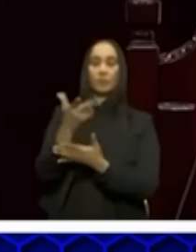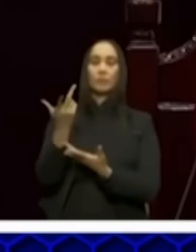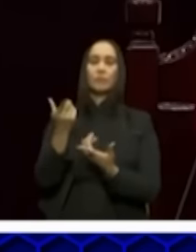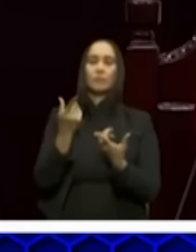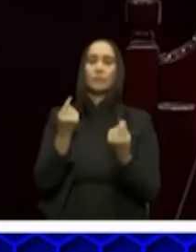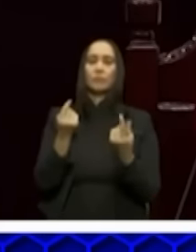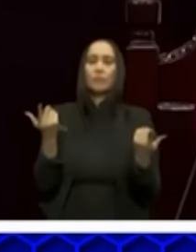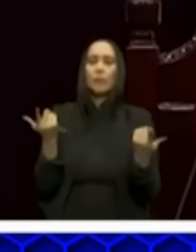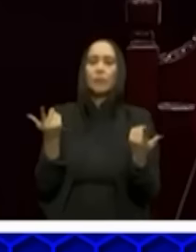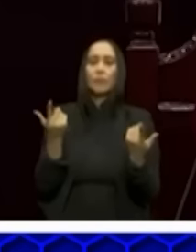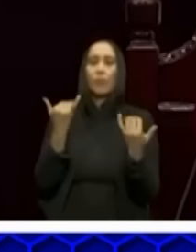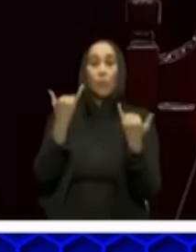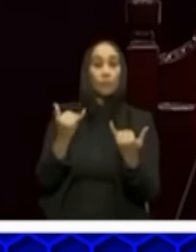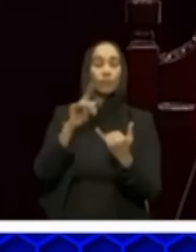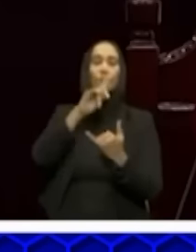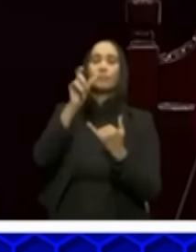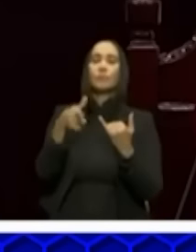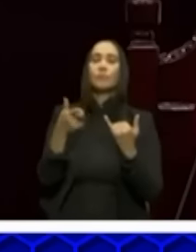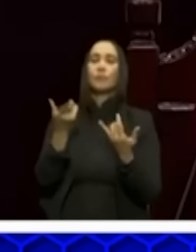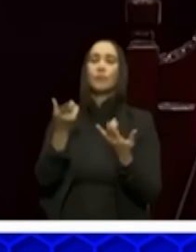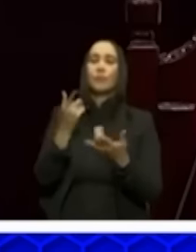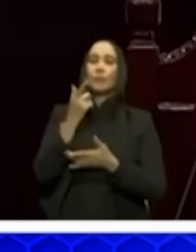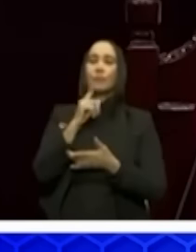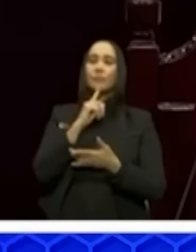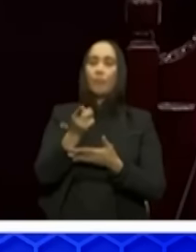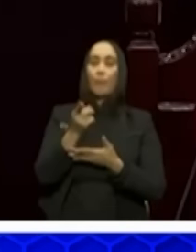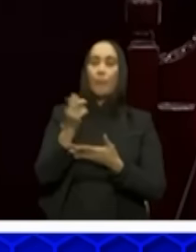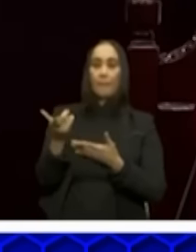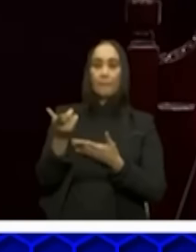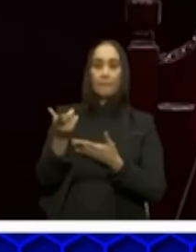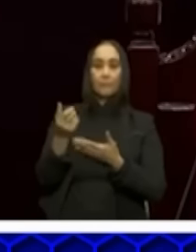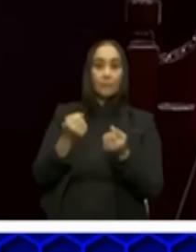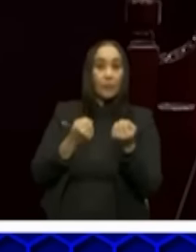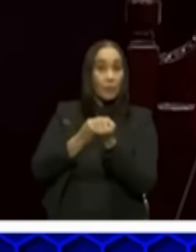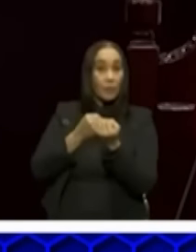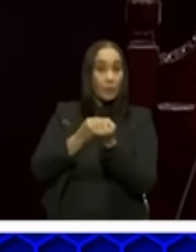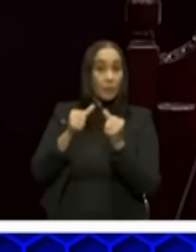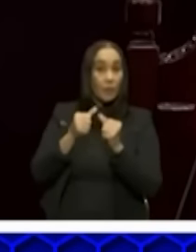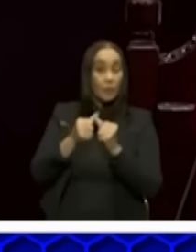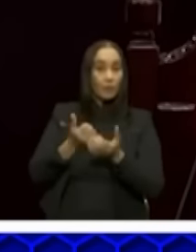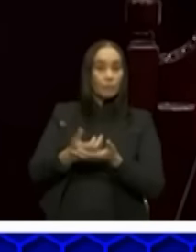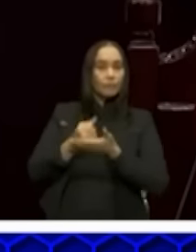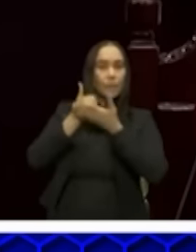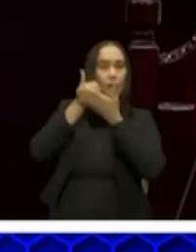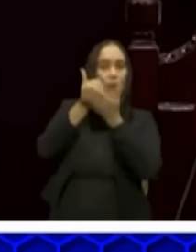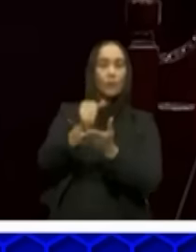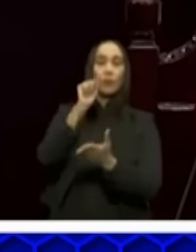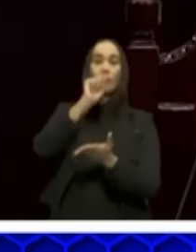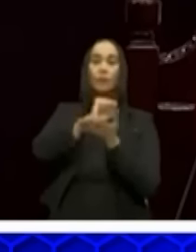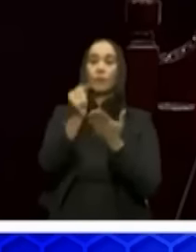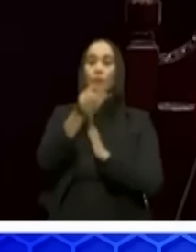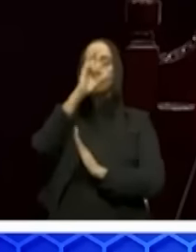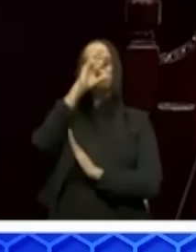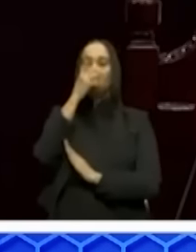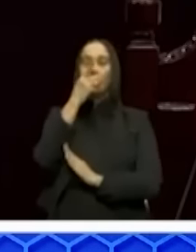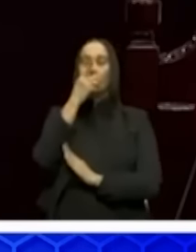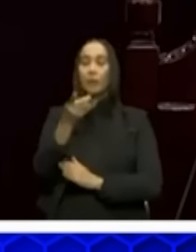la autopista Duarte la construcción de la carretera carretera enriquillo